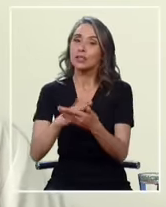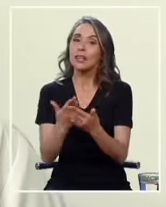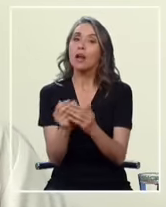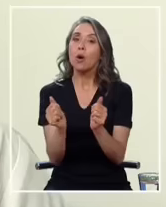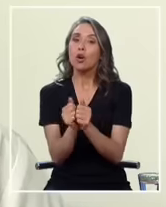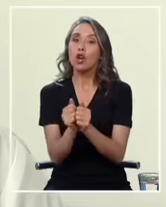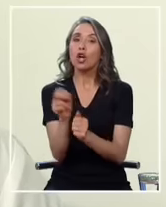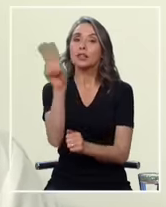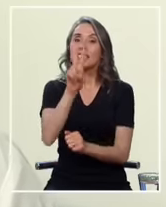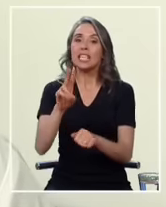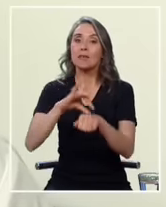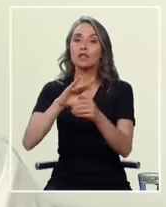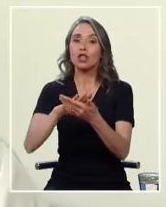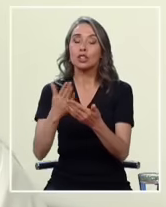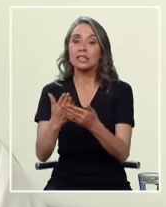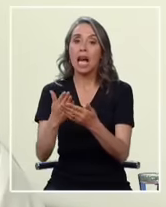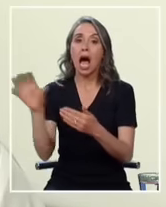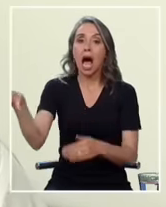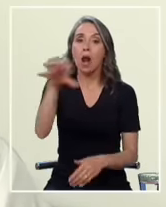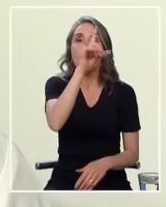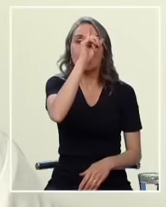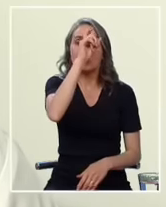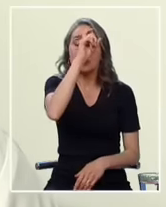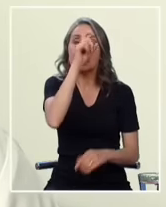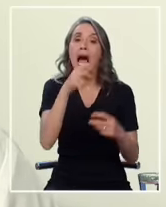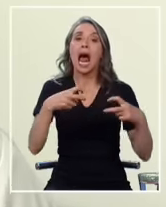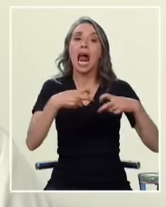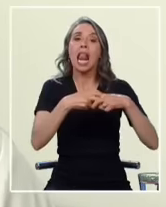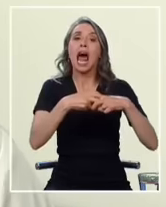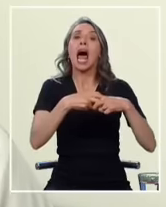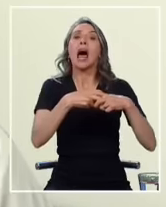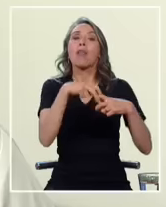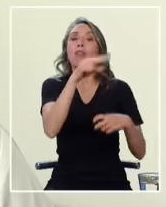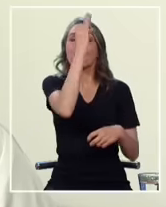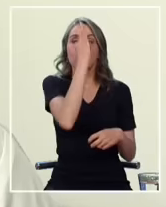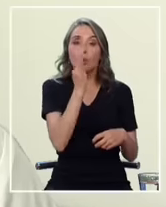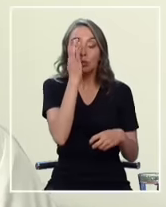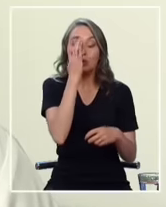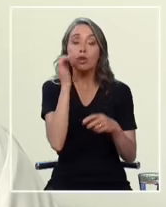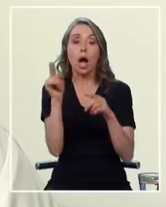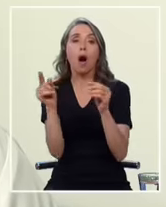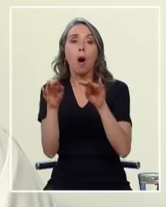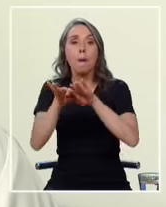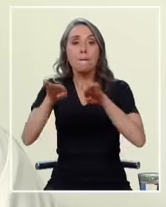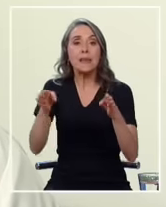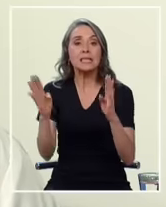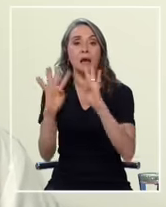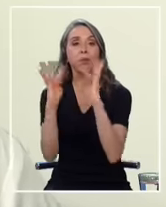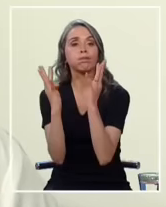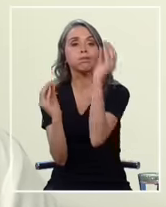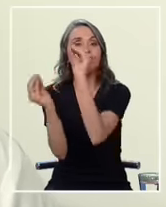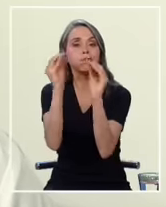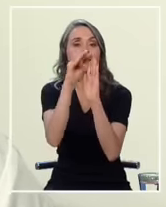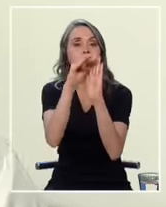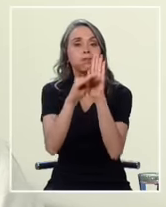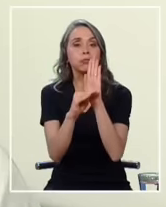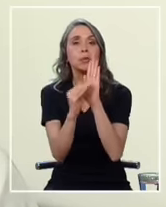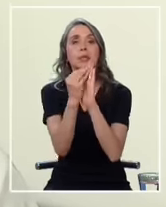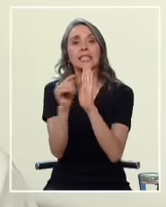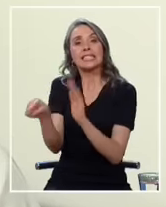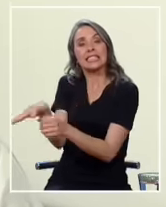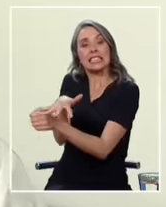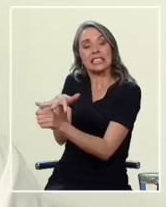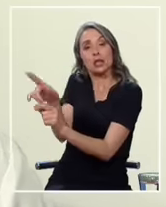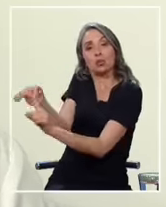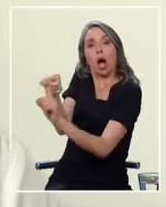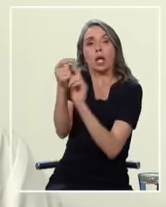conjunto con Servicios de Salud, el Ministerio y ASOFAMET. Ellos están trabajando actualmente en protocolos que abordan esta